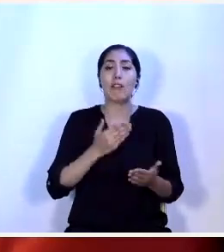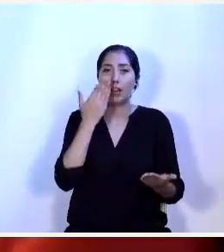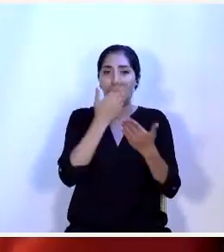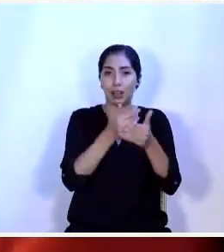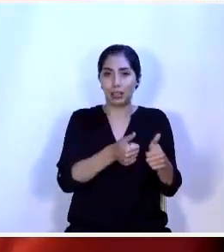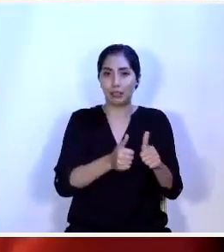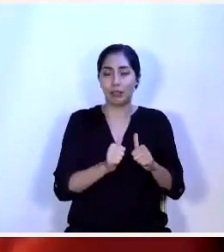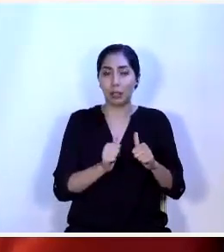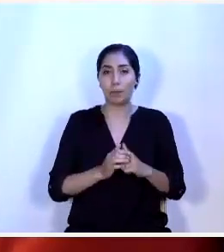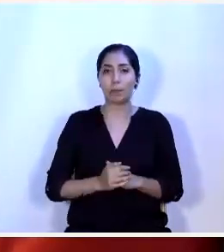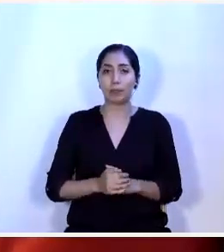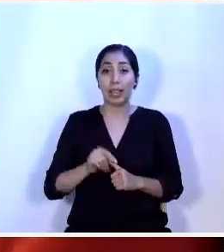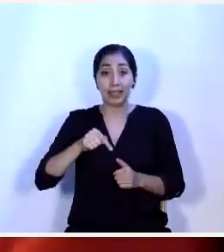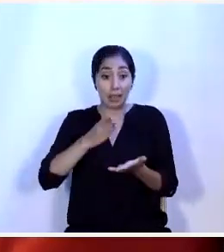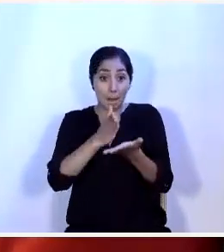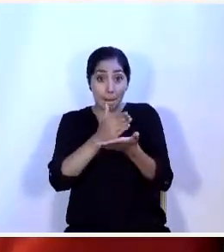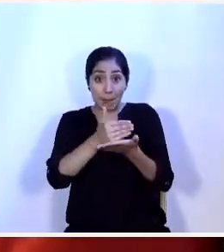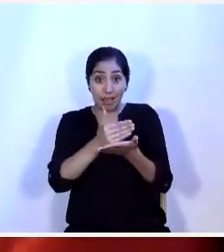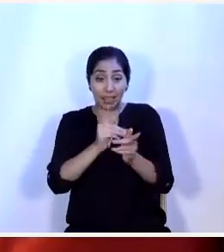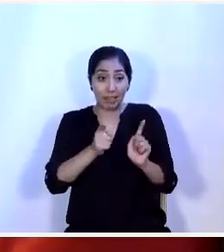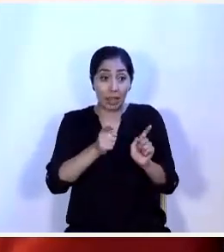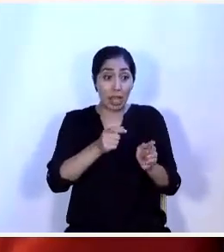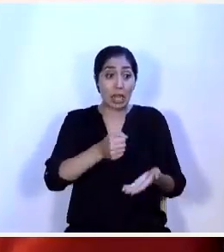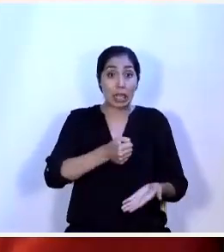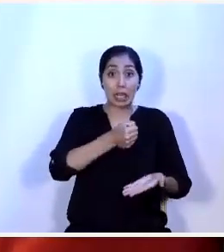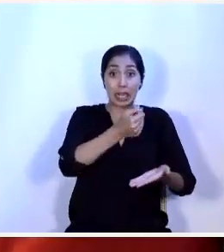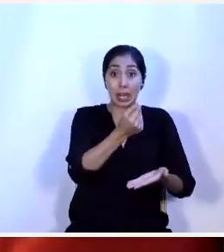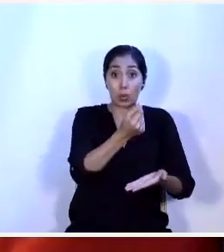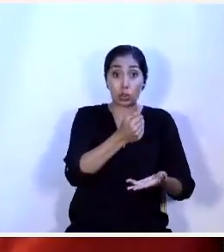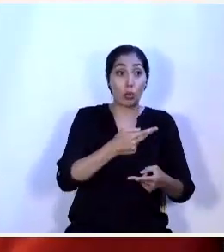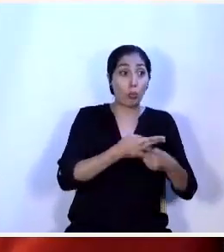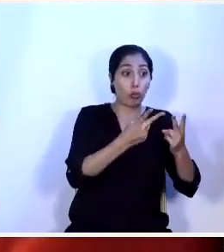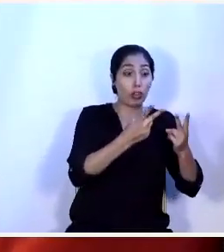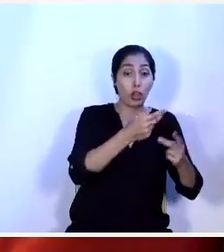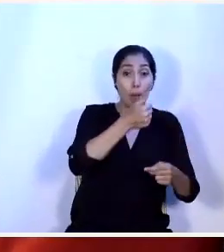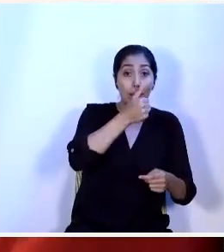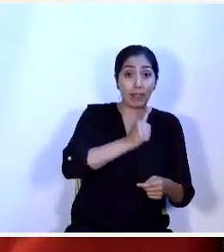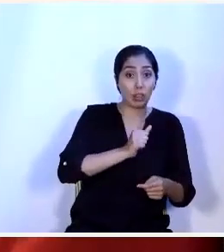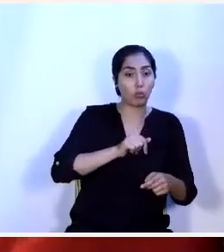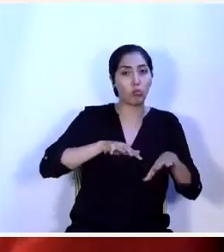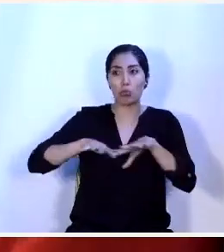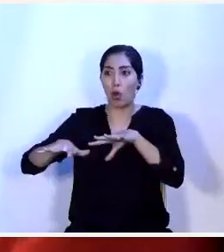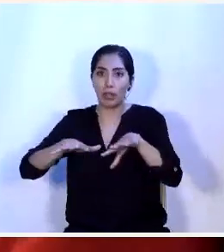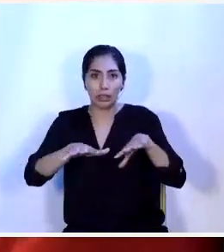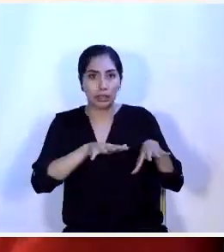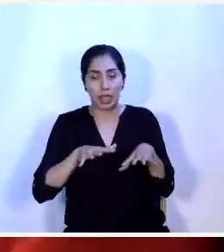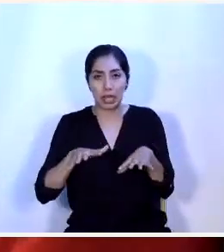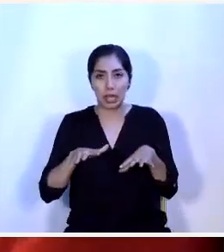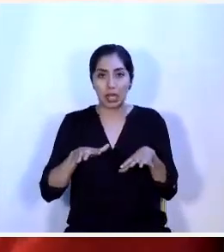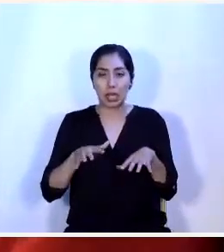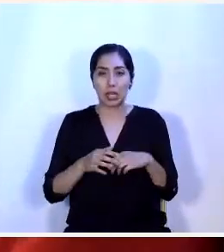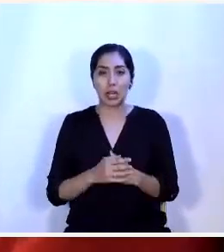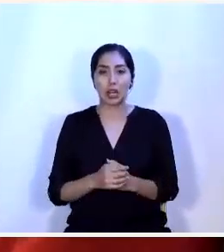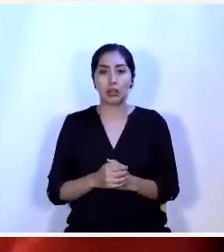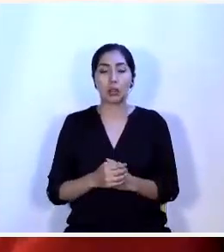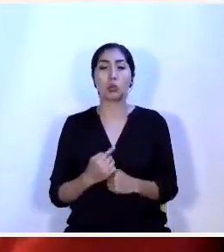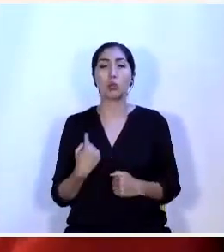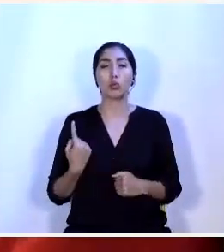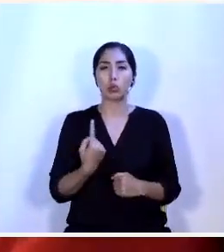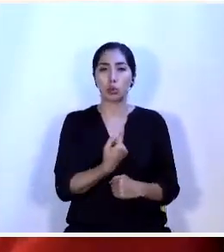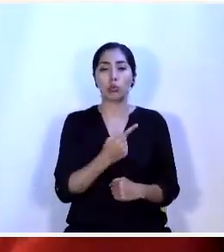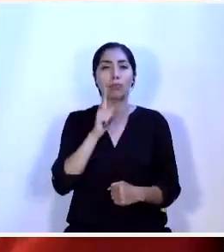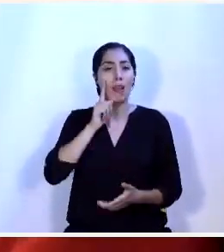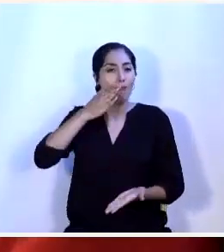económica requerirá movilizar los recursos públicos y privados. Por nuestra parte, insisto, vamos a tener un